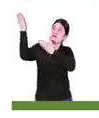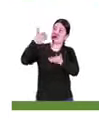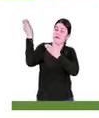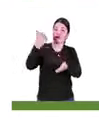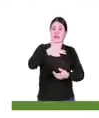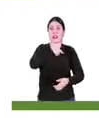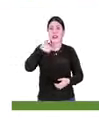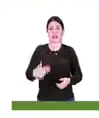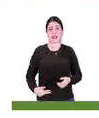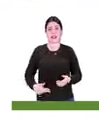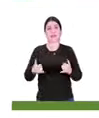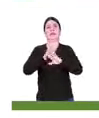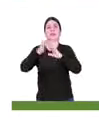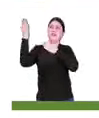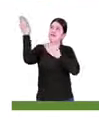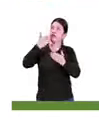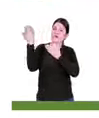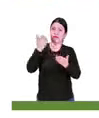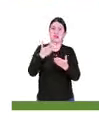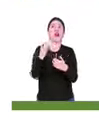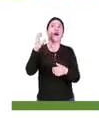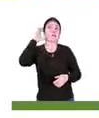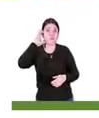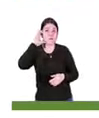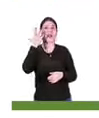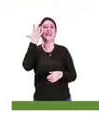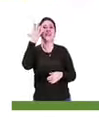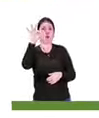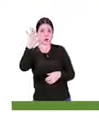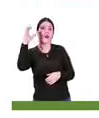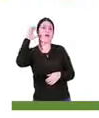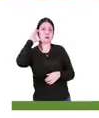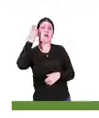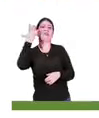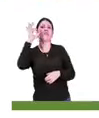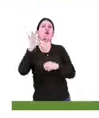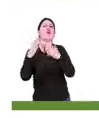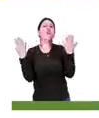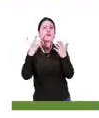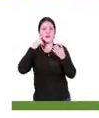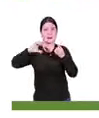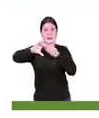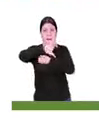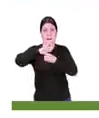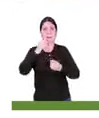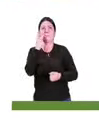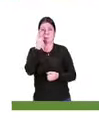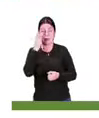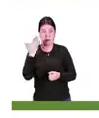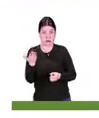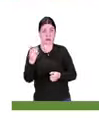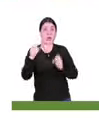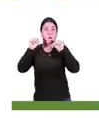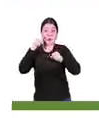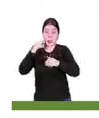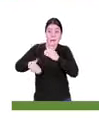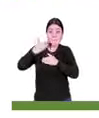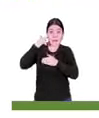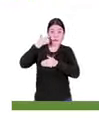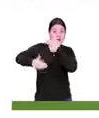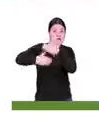están alrededor de 50 en este momento carrozándose en la ciudad de Pereira, y pretendemos entonces iniciar operación